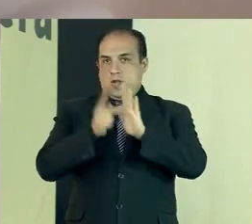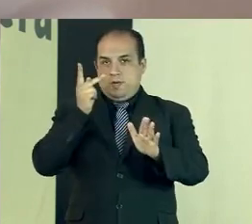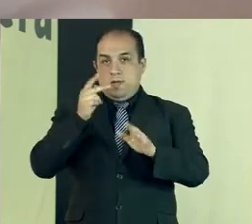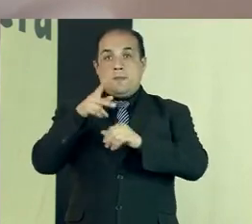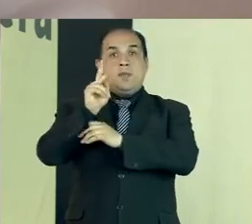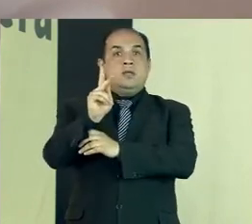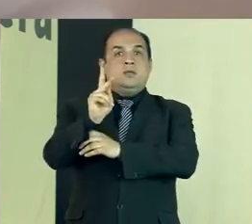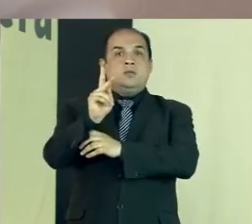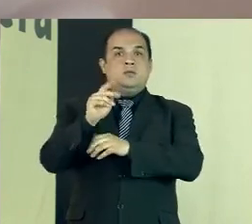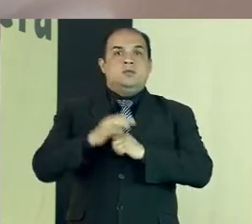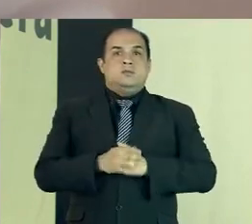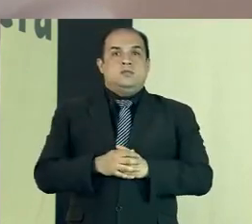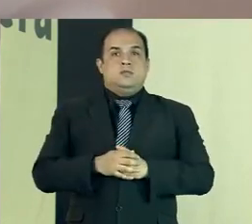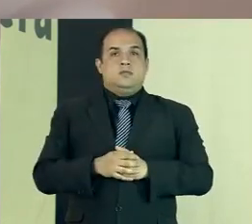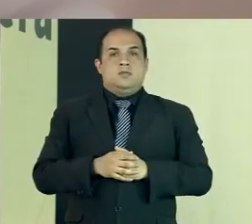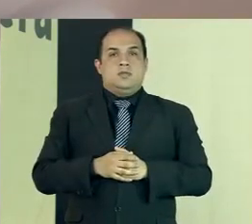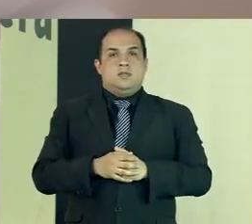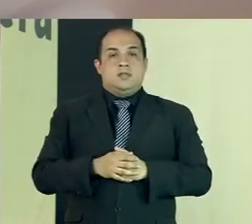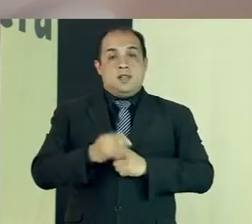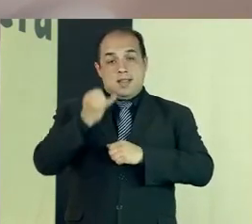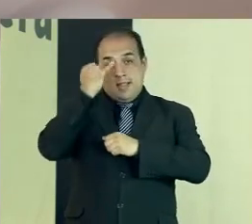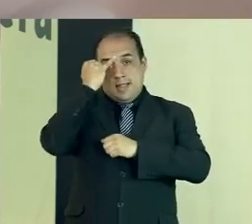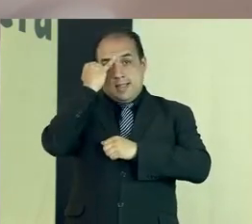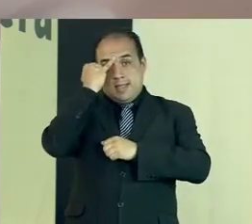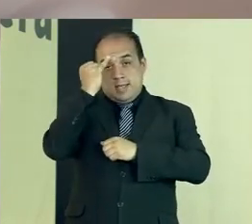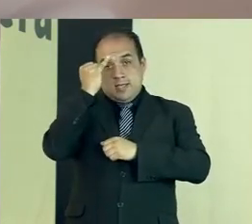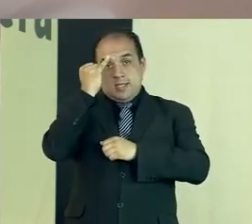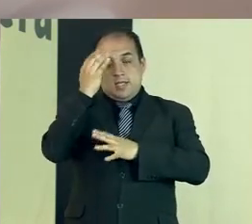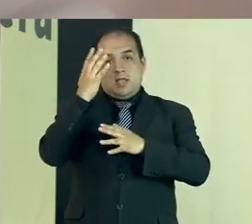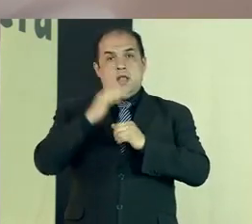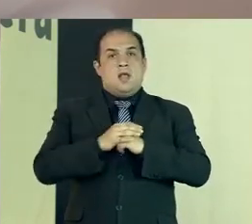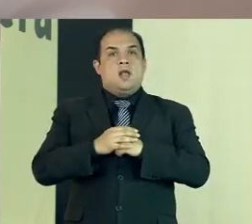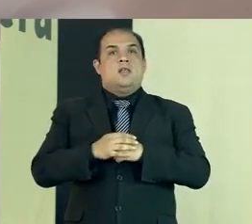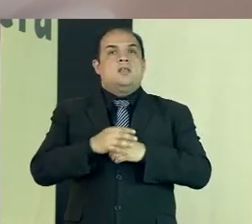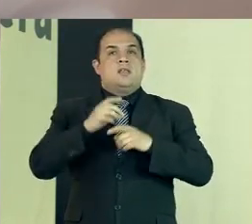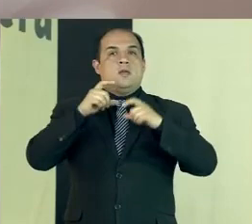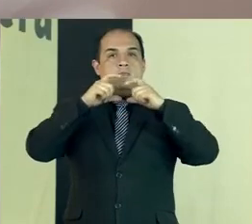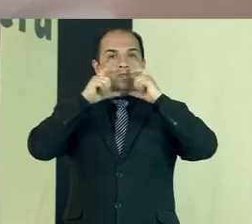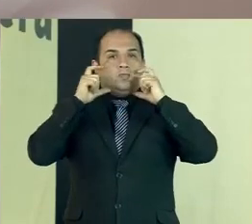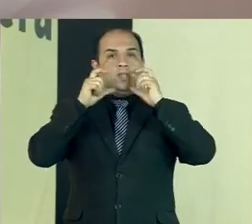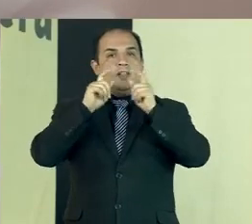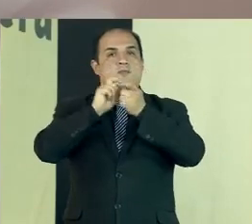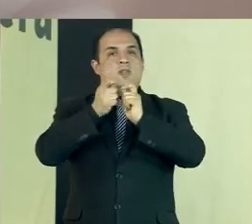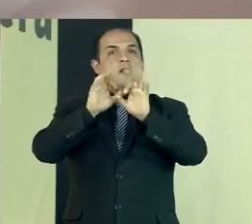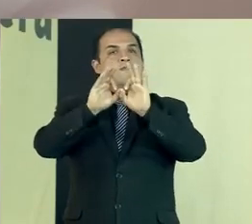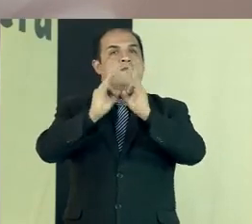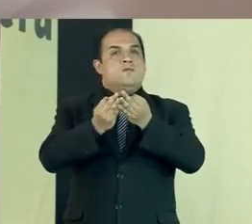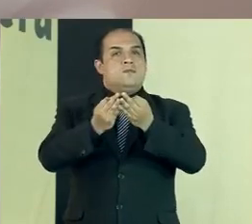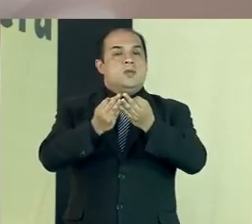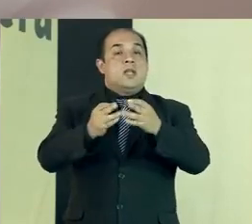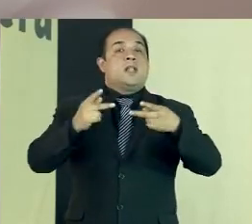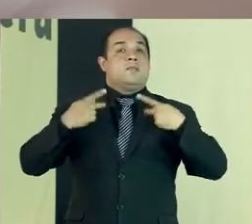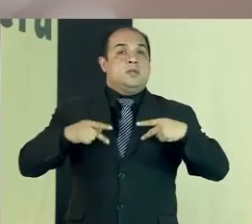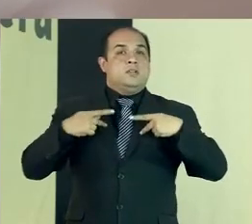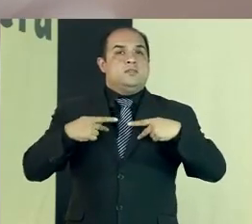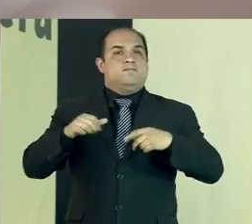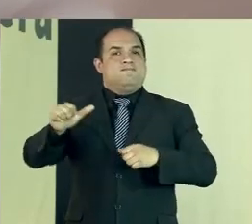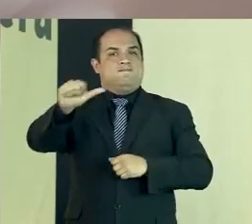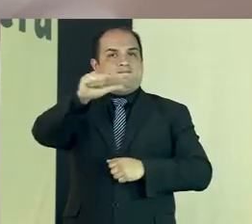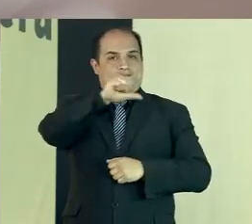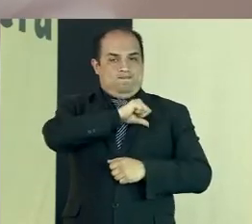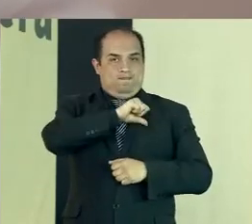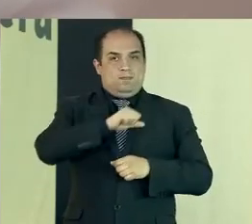pero la idea del cubrebocas se convirtió en el instrumento con que las personas egoístas